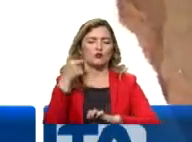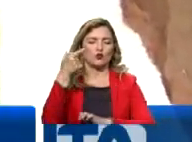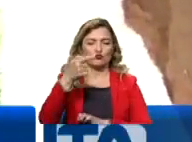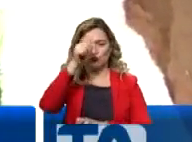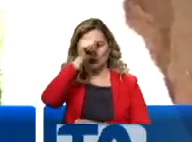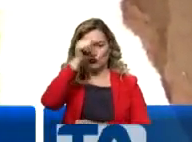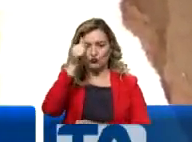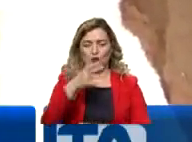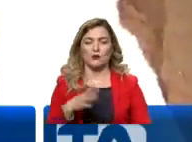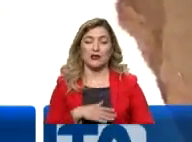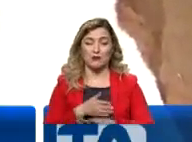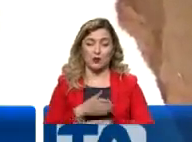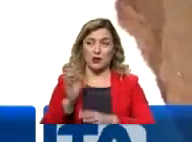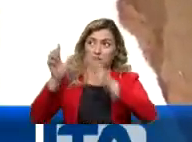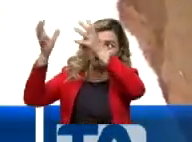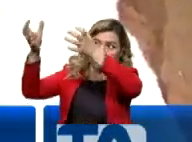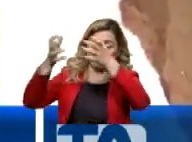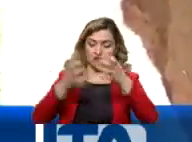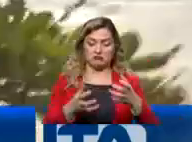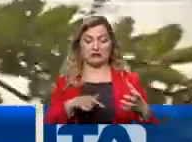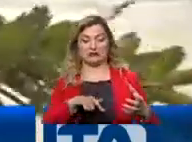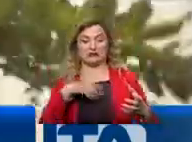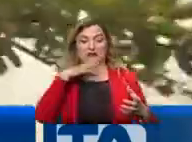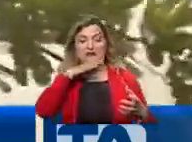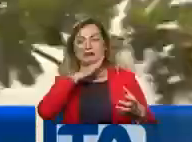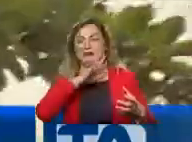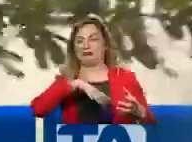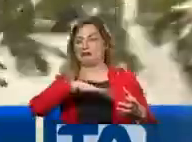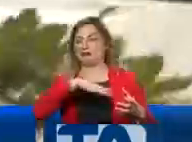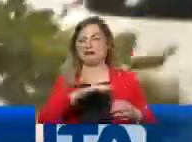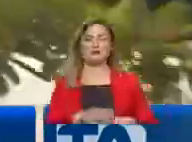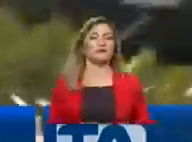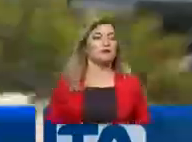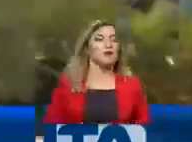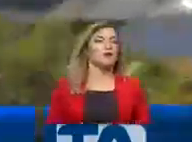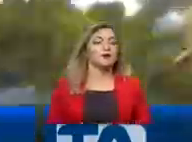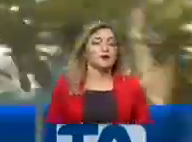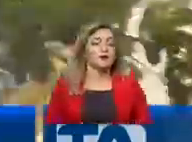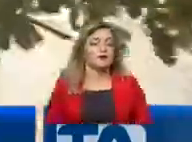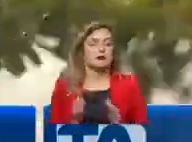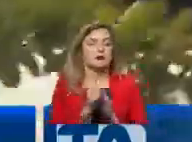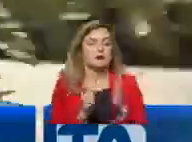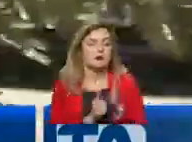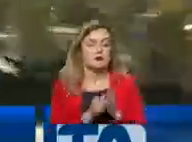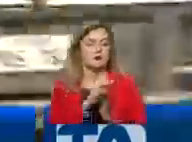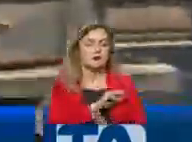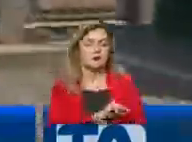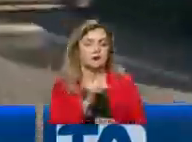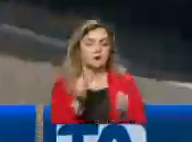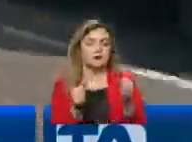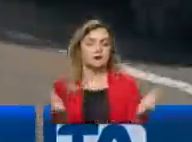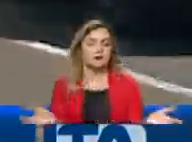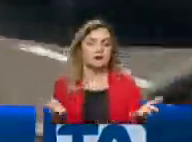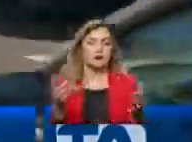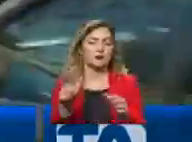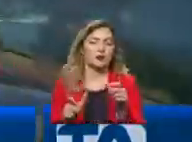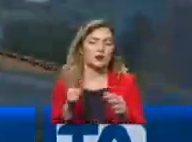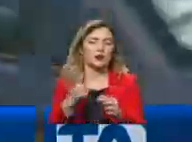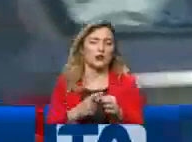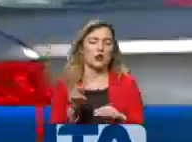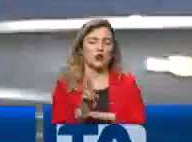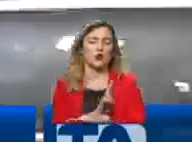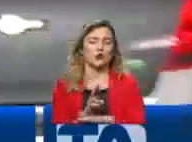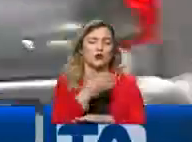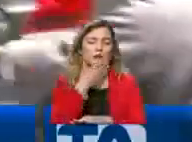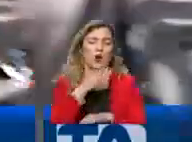cuando los peluches serán retirados mientras tanto desde la agencia metropolitana de tránsito están incentivando a los quiteños a utilizar